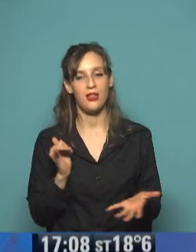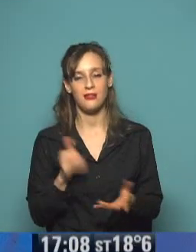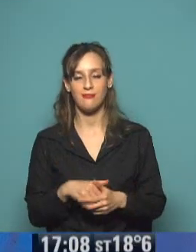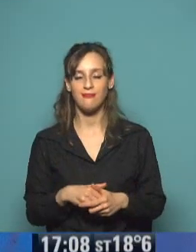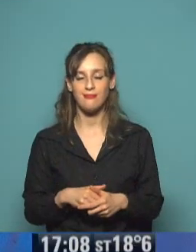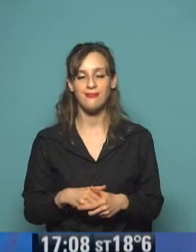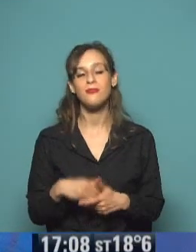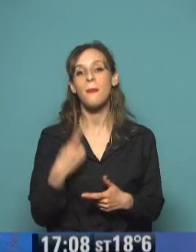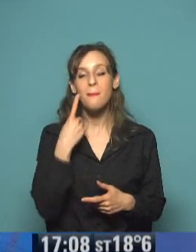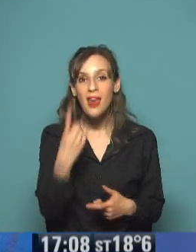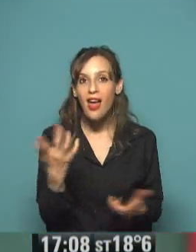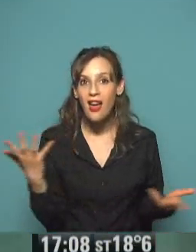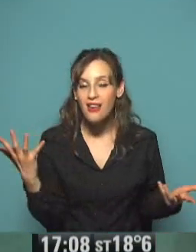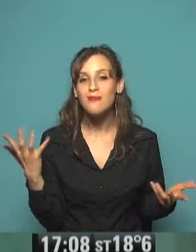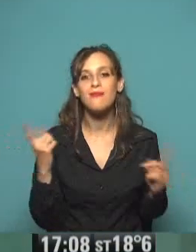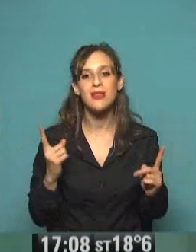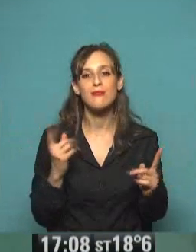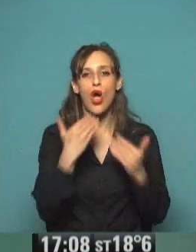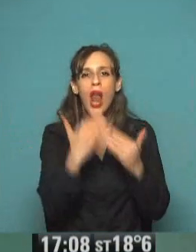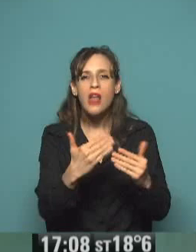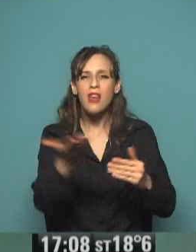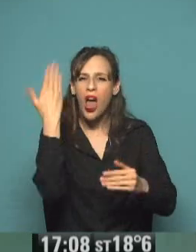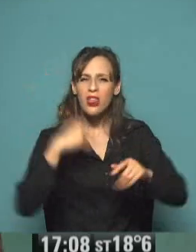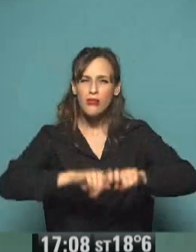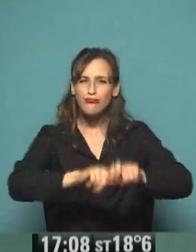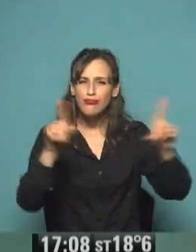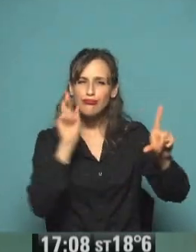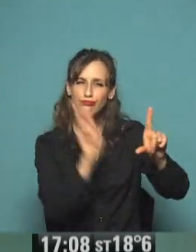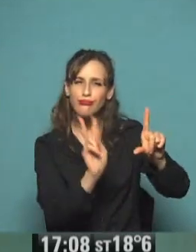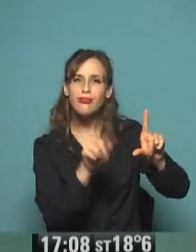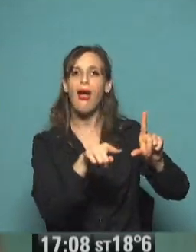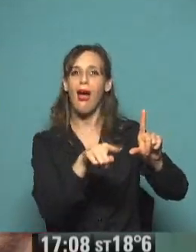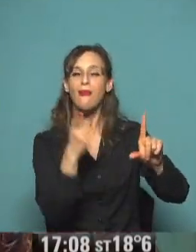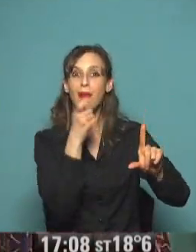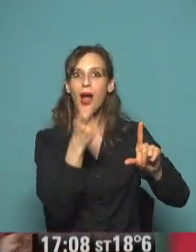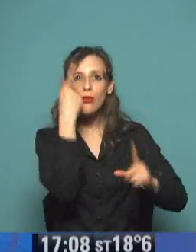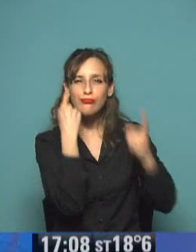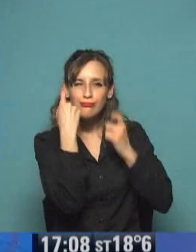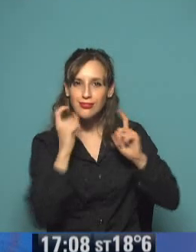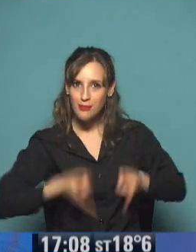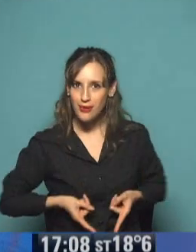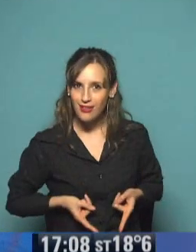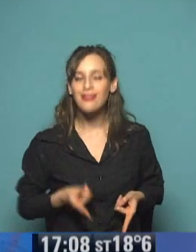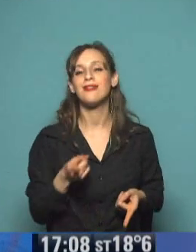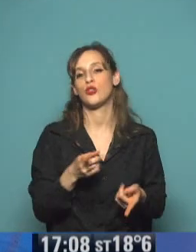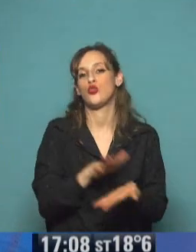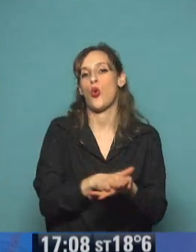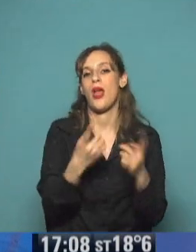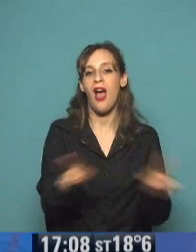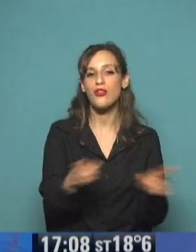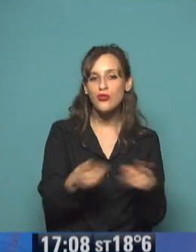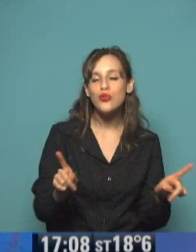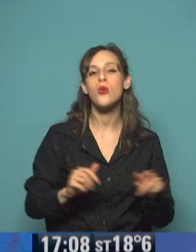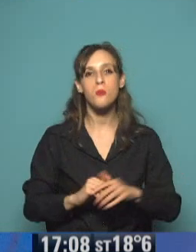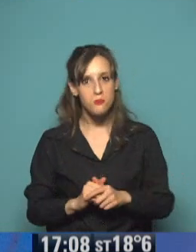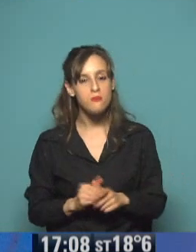vieron cómo sacamos de las otras presentaciones que estuvimos viendo, de los datos de la canción,